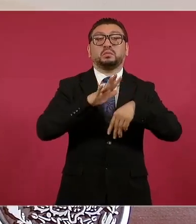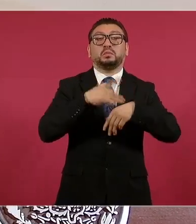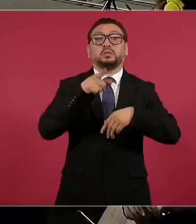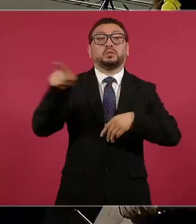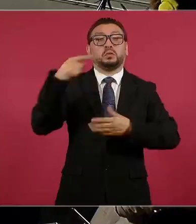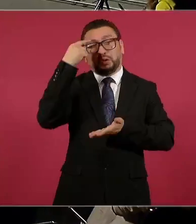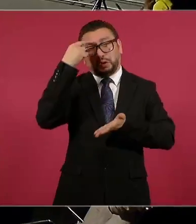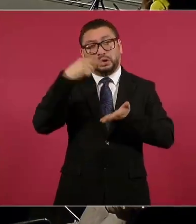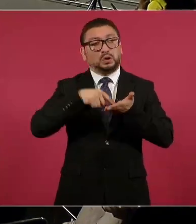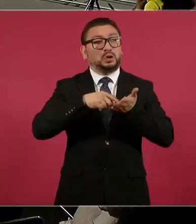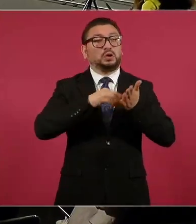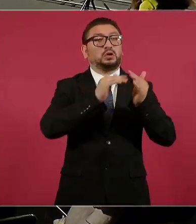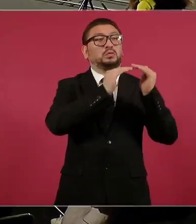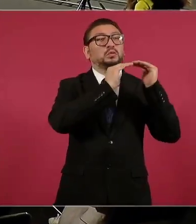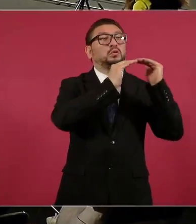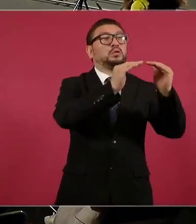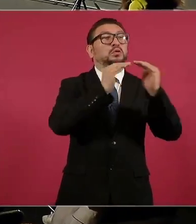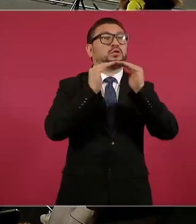para